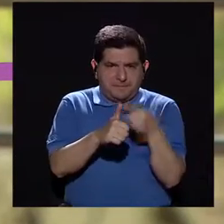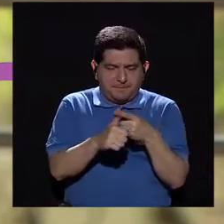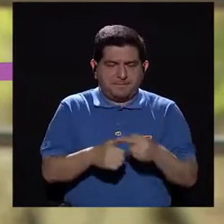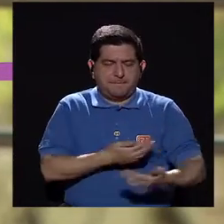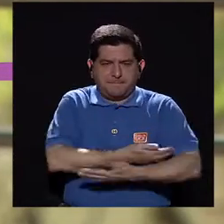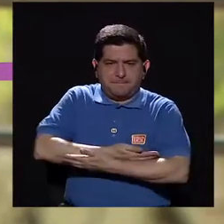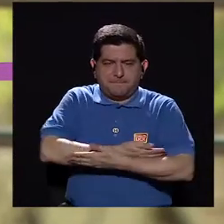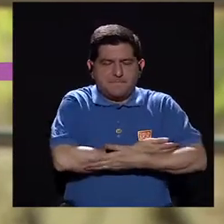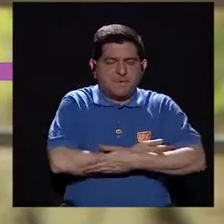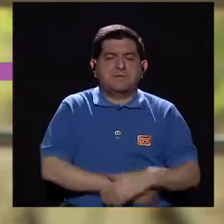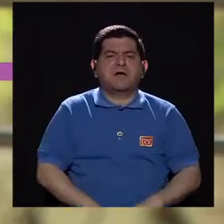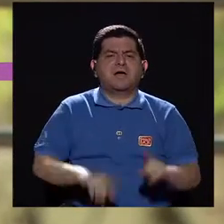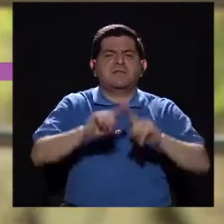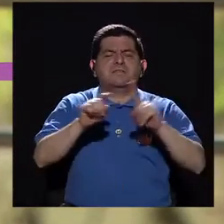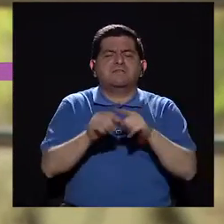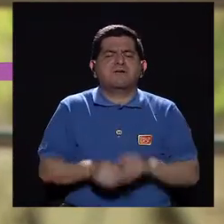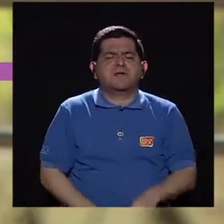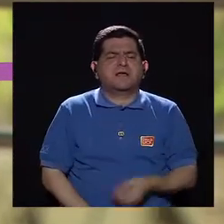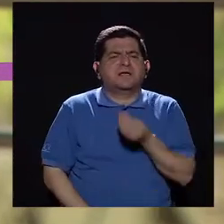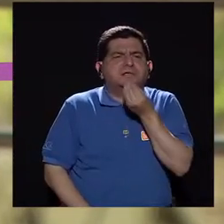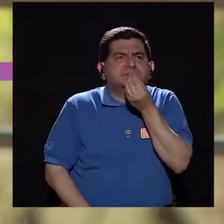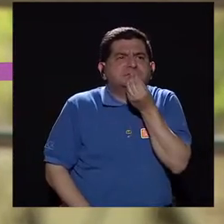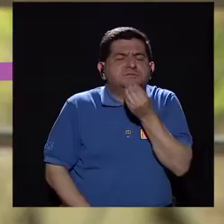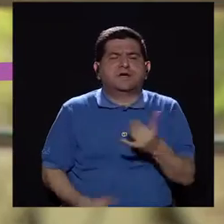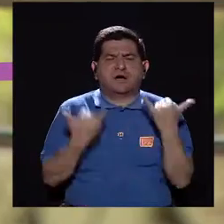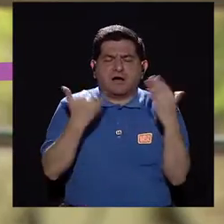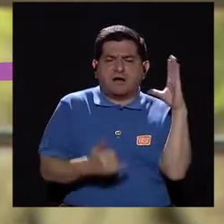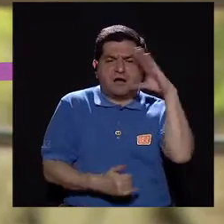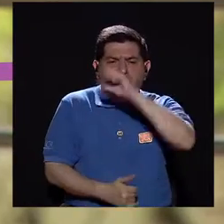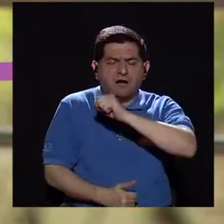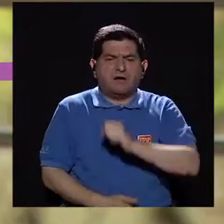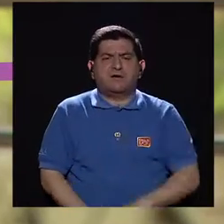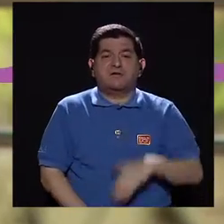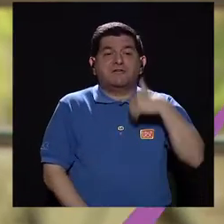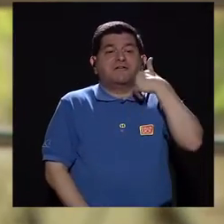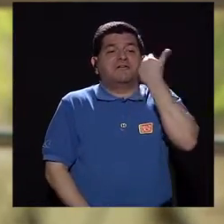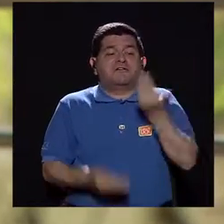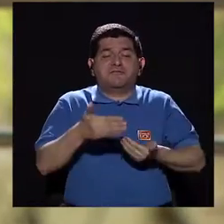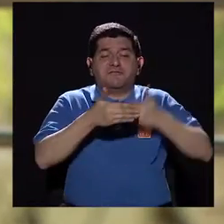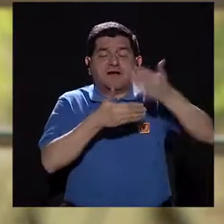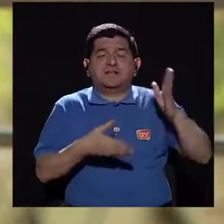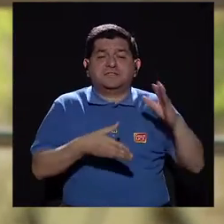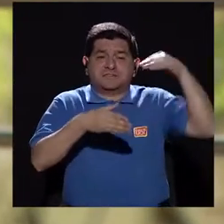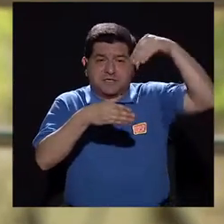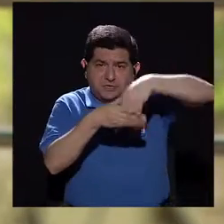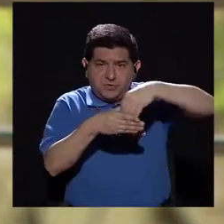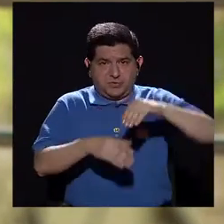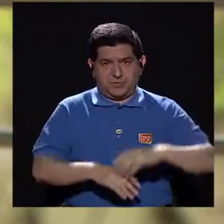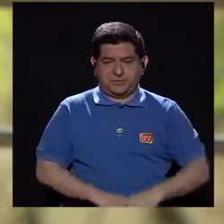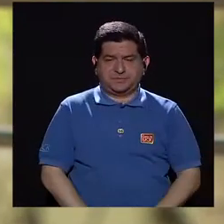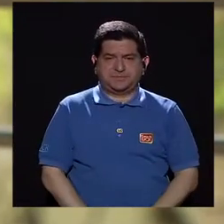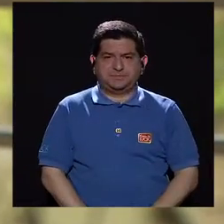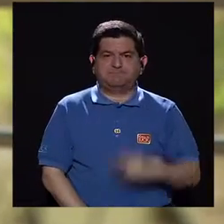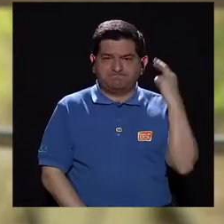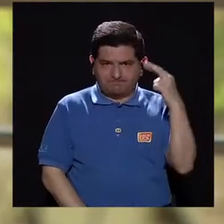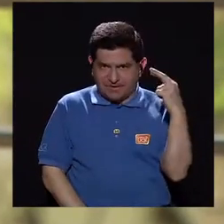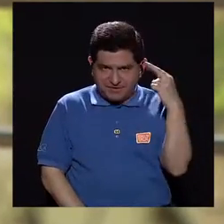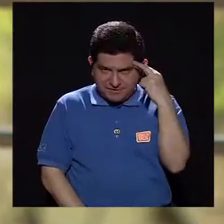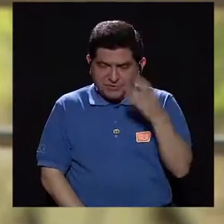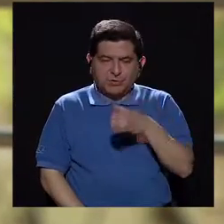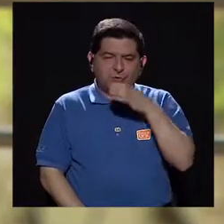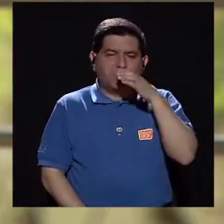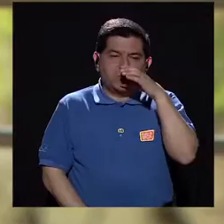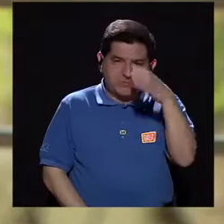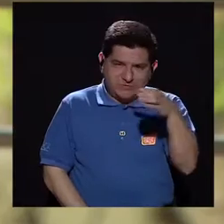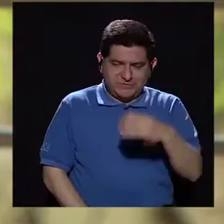medio por el cual el bebé va a conocer los sabores de los alimentos que mamá consume y le va a ser más fácil después la incorporación de alimentos. Por lo